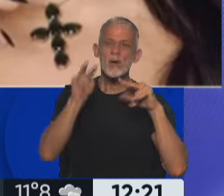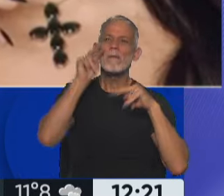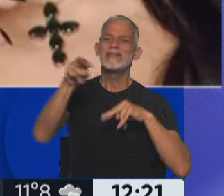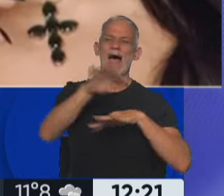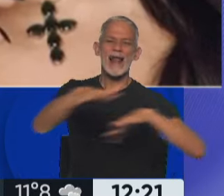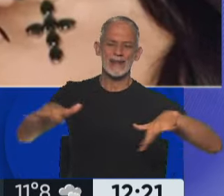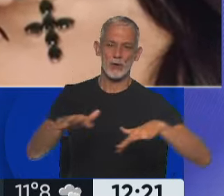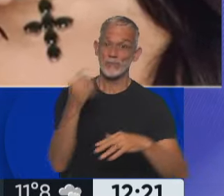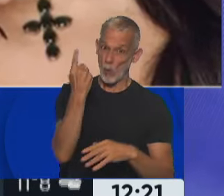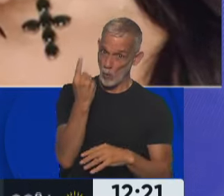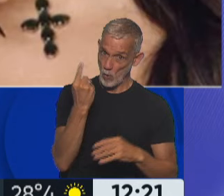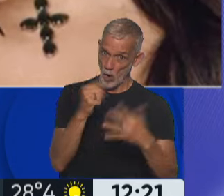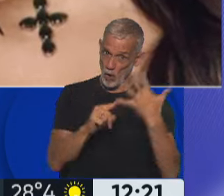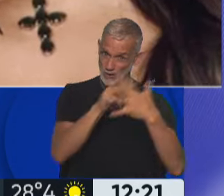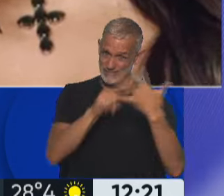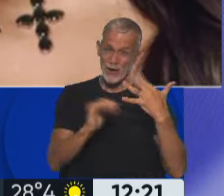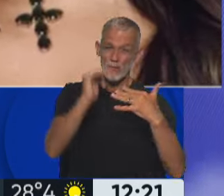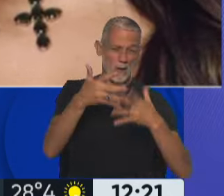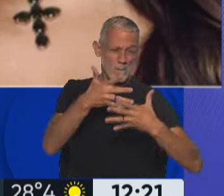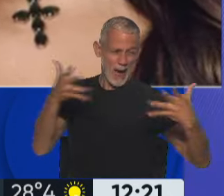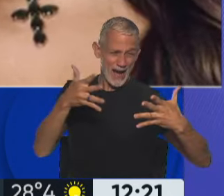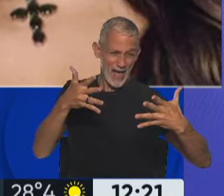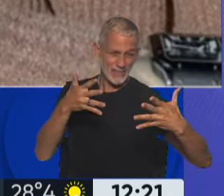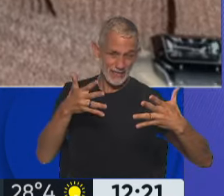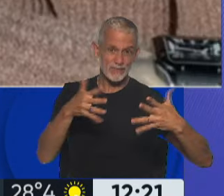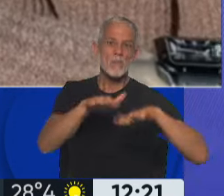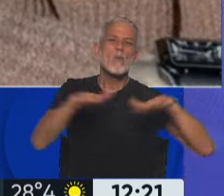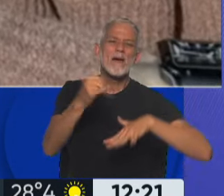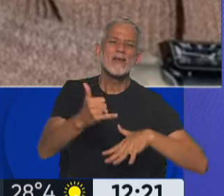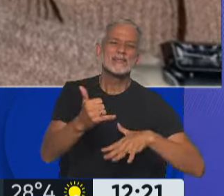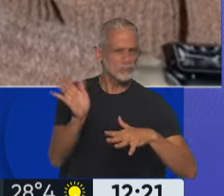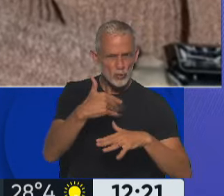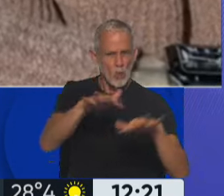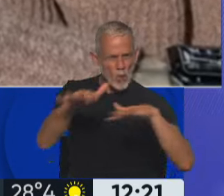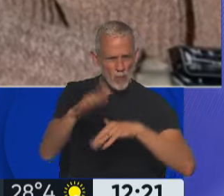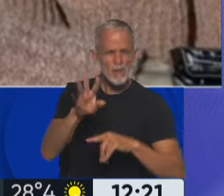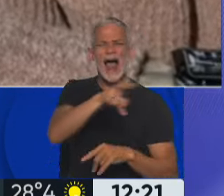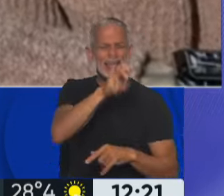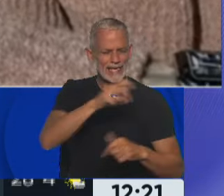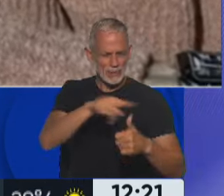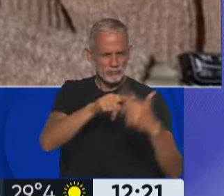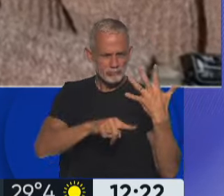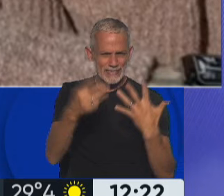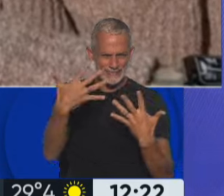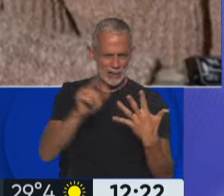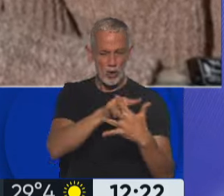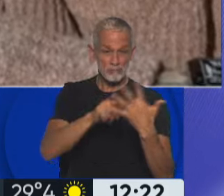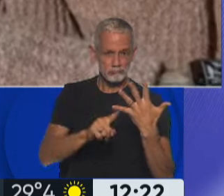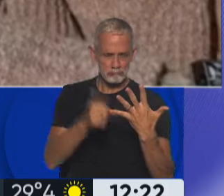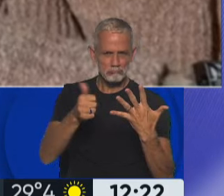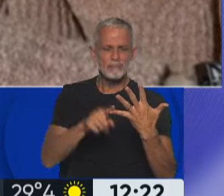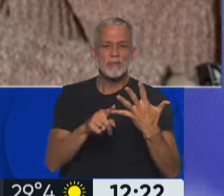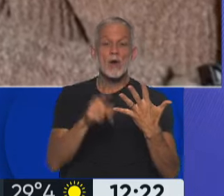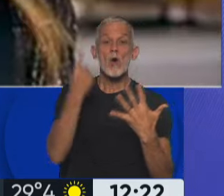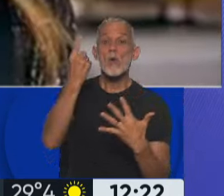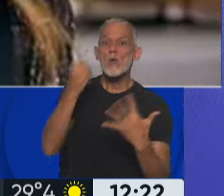nada más que uno el más grande es el que está amueblado no están todos amueblados tien alquilados por lo que tengo entendido